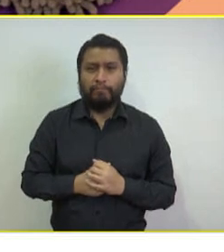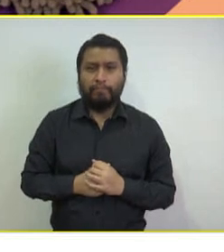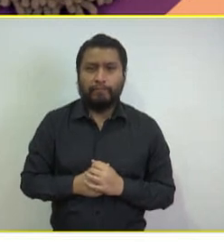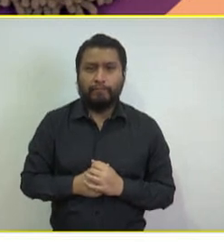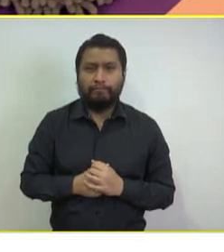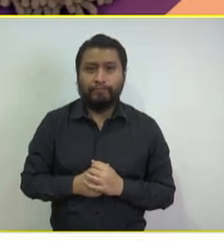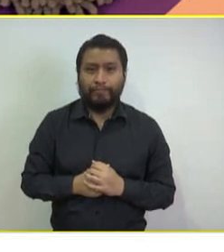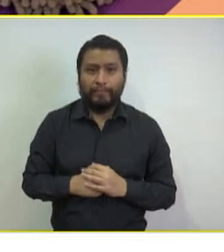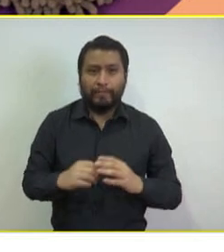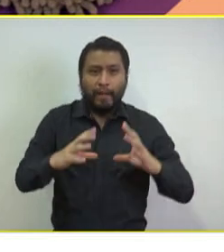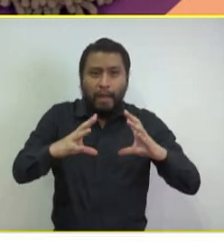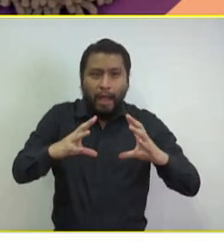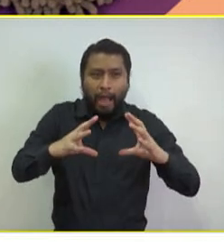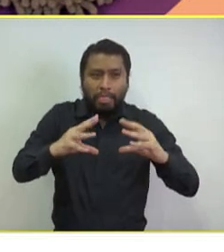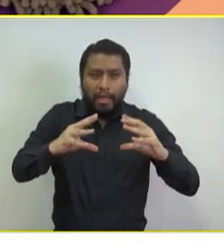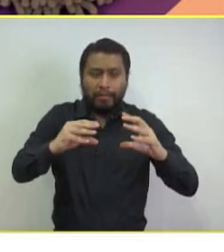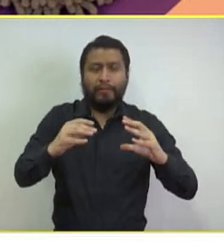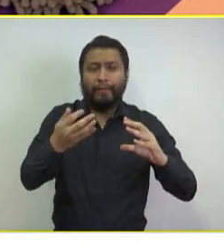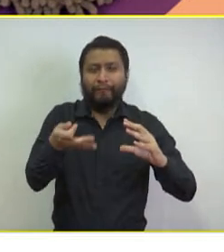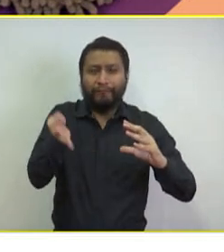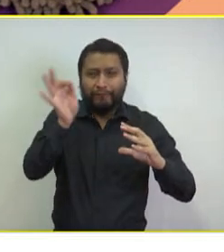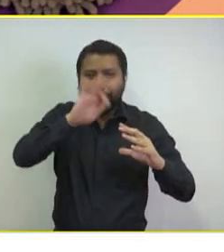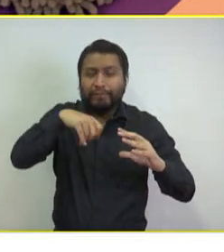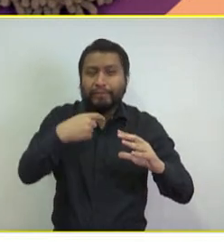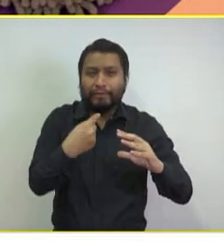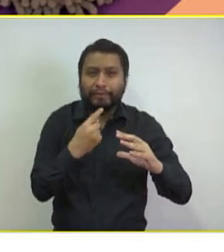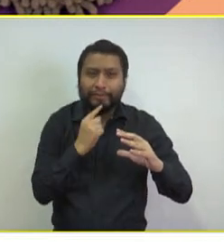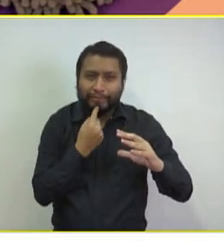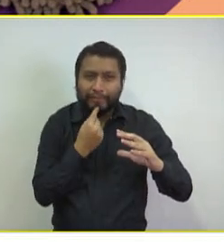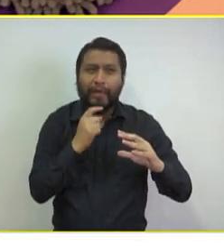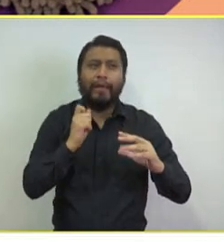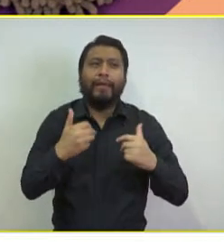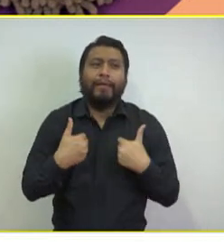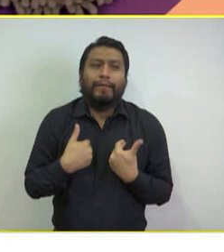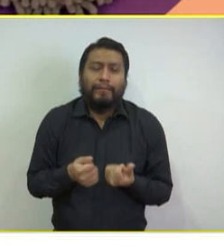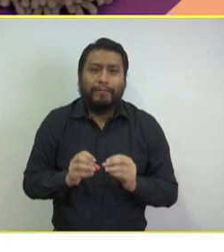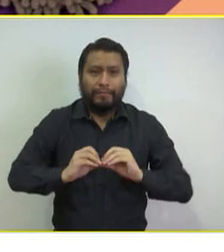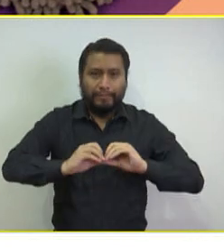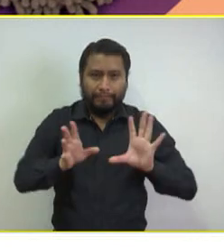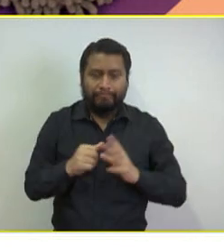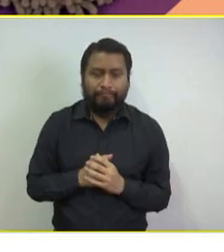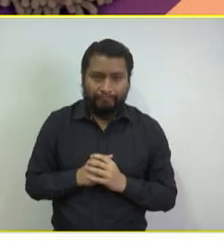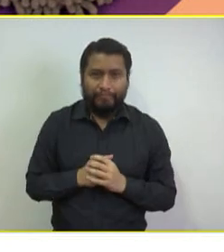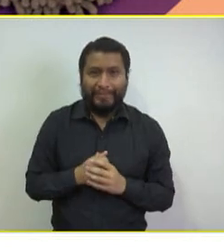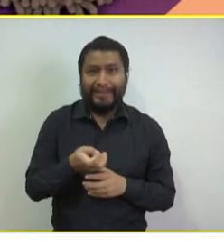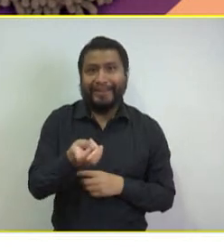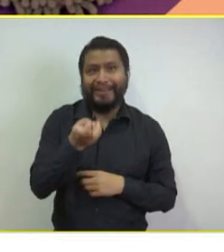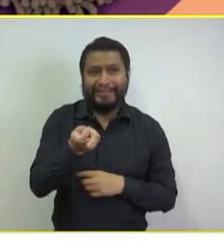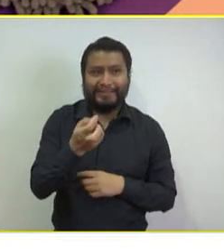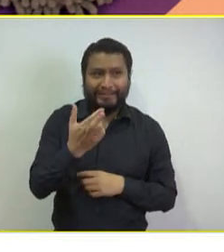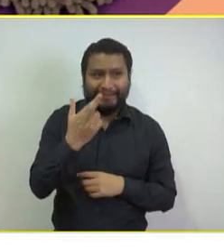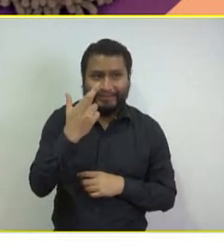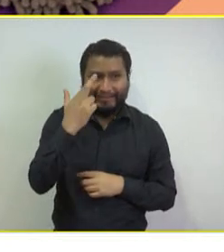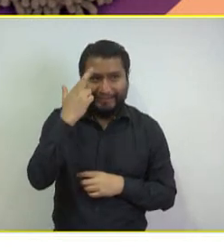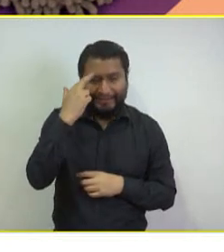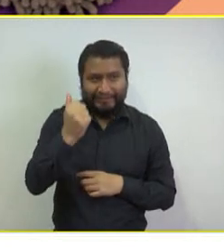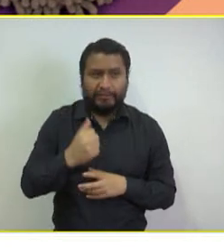Estos peluches explican perfectamente lo que sería la morfología. Entonces, es por eso que son